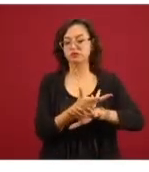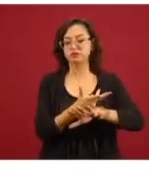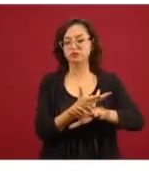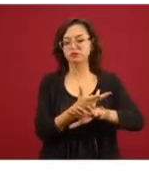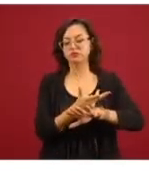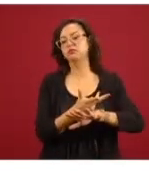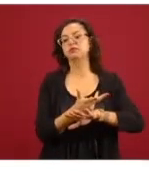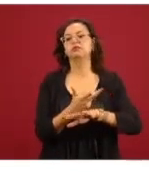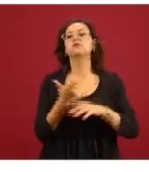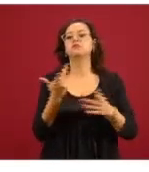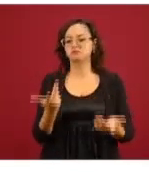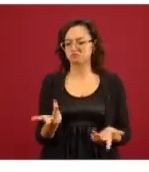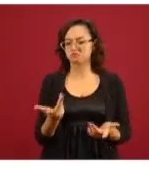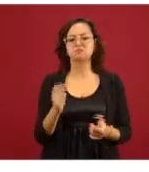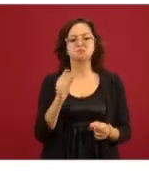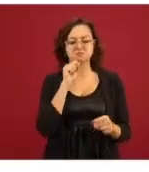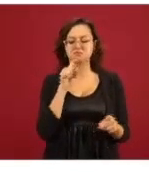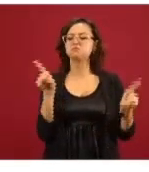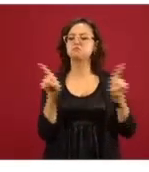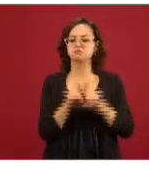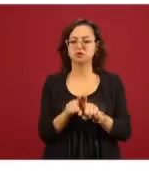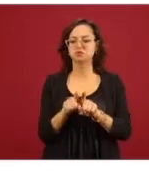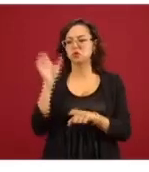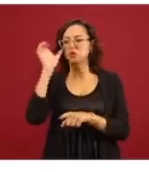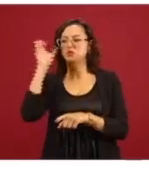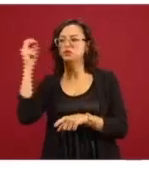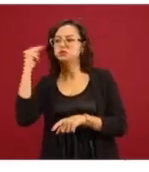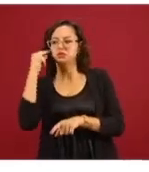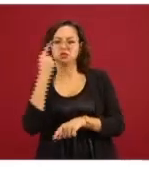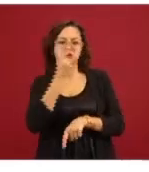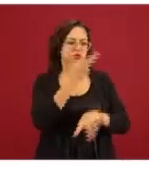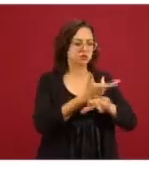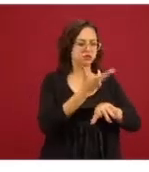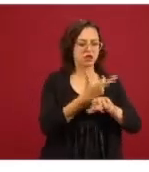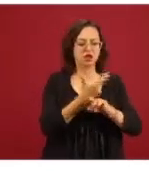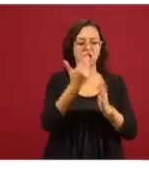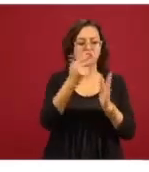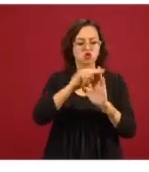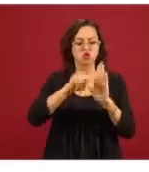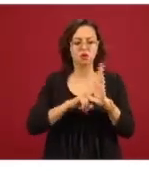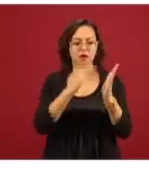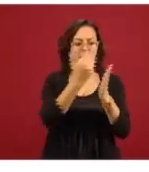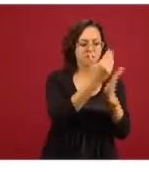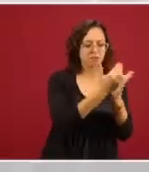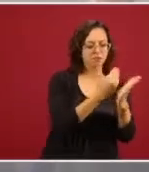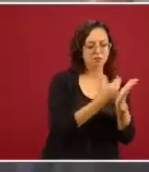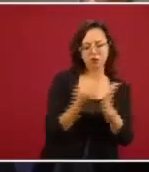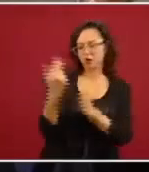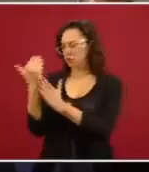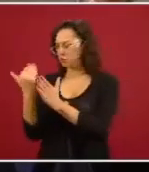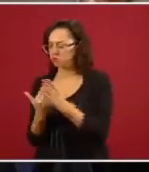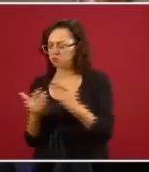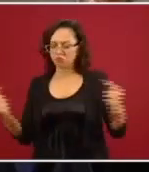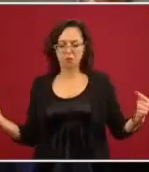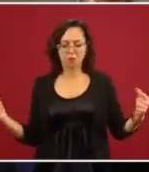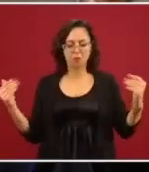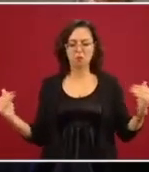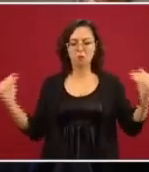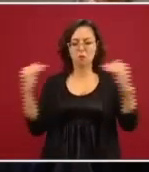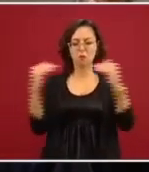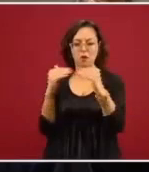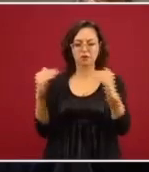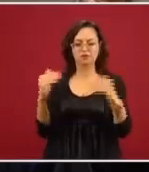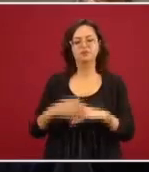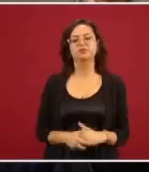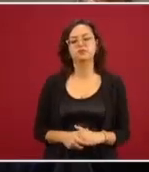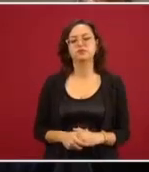la equivalencia entre los mismos estándares, o sea, el estándar chino y el estándar de Norteamérica. La que sigue, por favor.